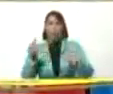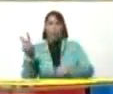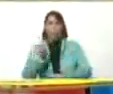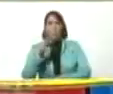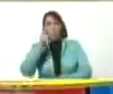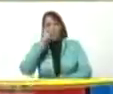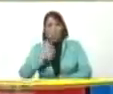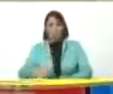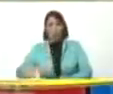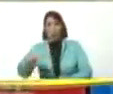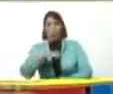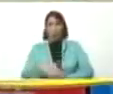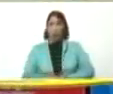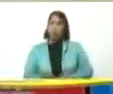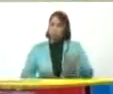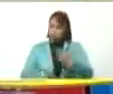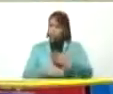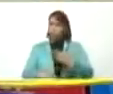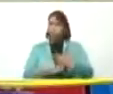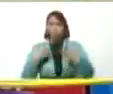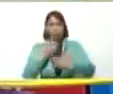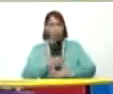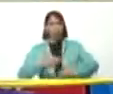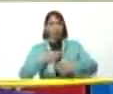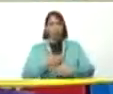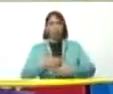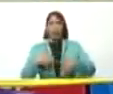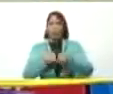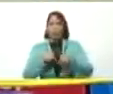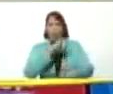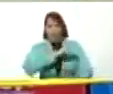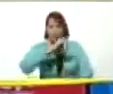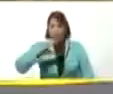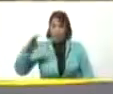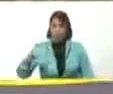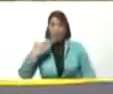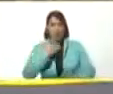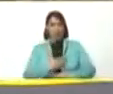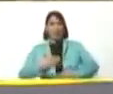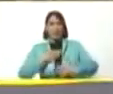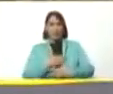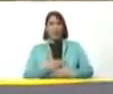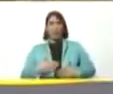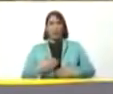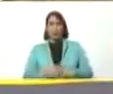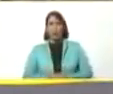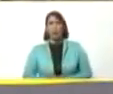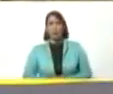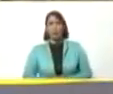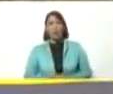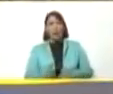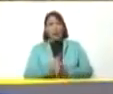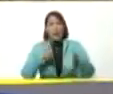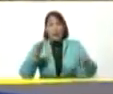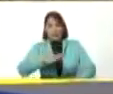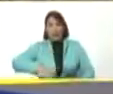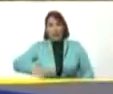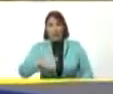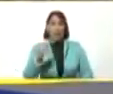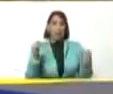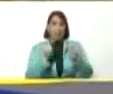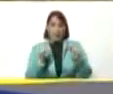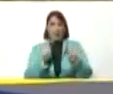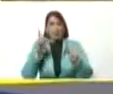venezolanas vayan a disfrutar como disfrutan de Canaima, como disfrutan de la Gran Sabana, como disfrutan de Mérida. Ahora